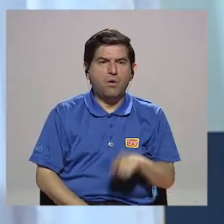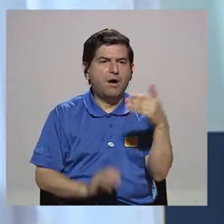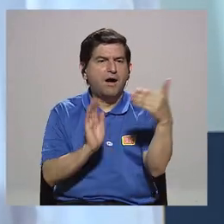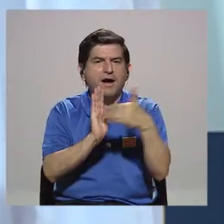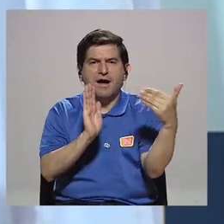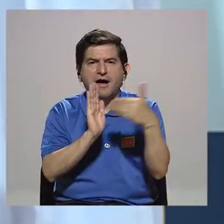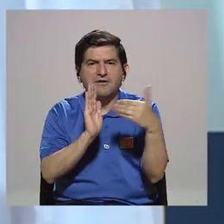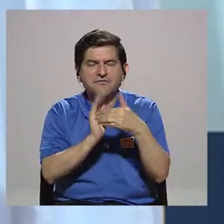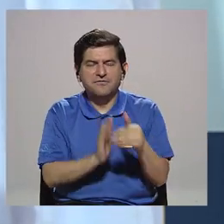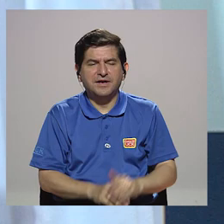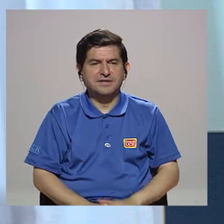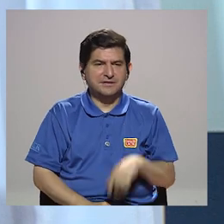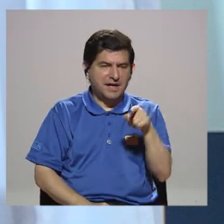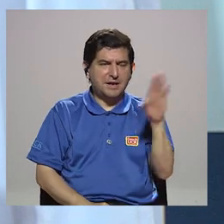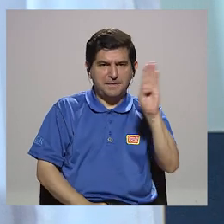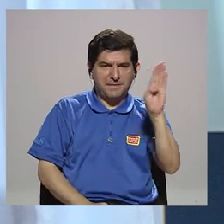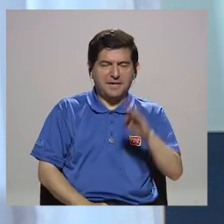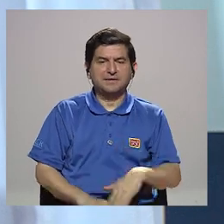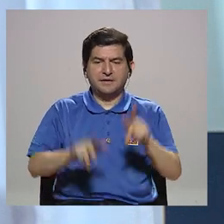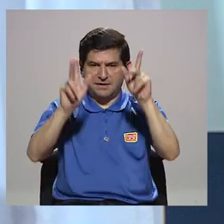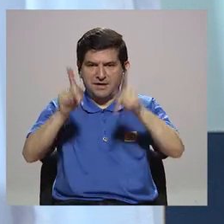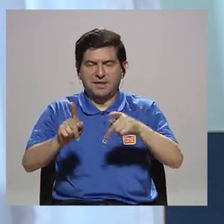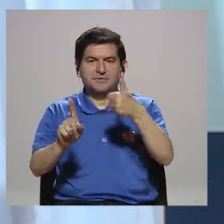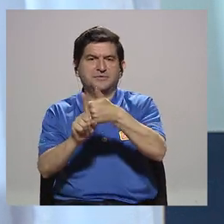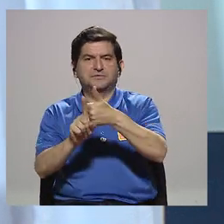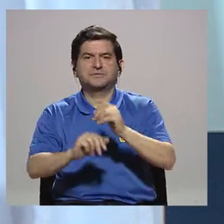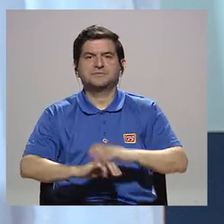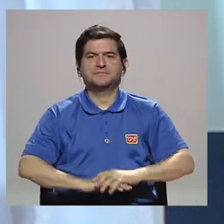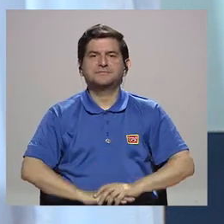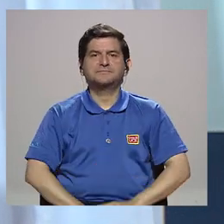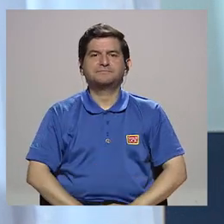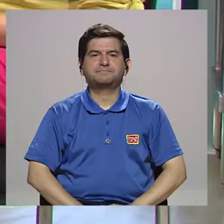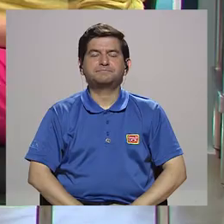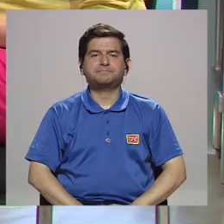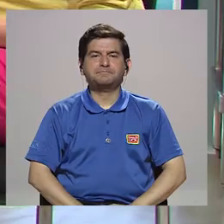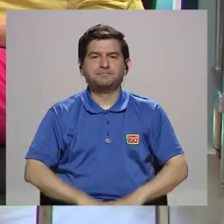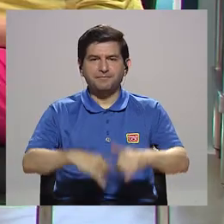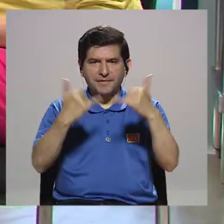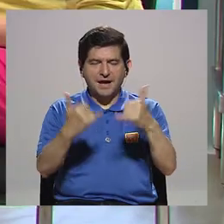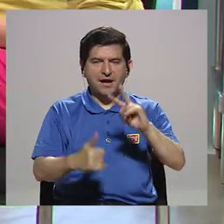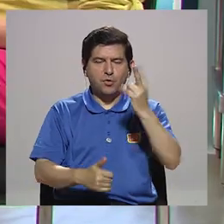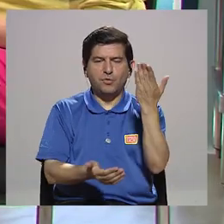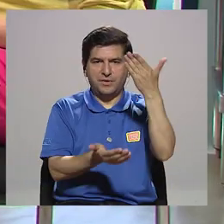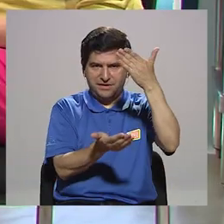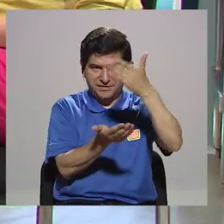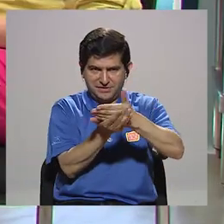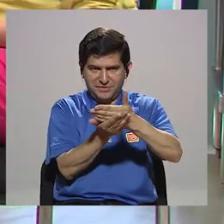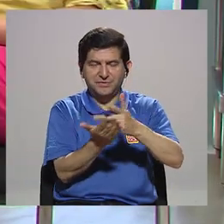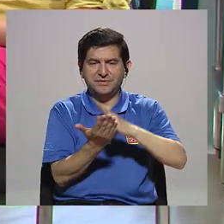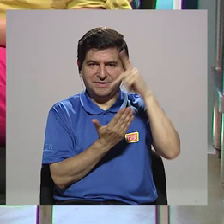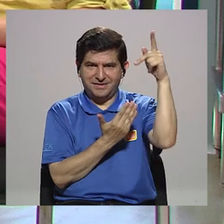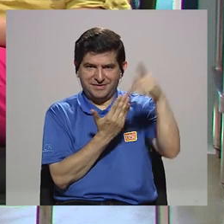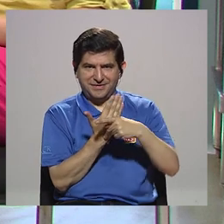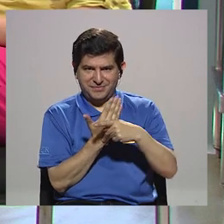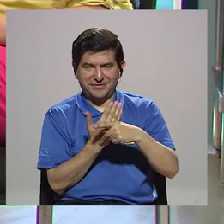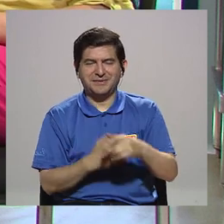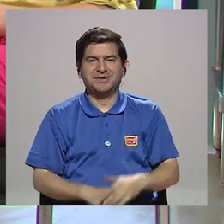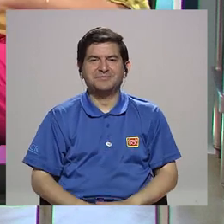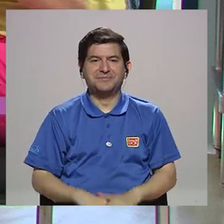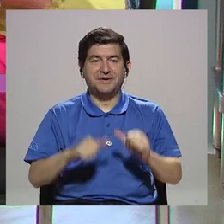el lo que le está afectando el Helicobacter pylori a ese paciente. Ok. Doctor, vamos a hacer nuestra segunda pausa en el